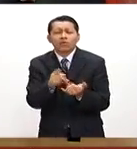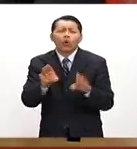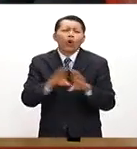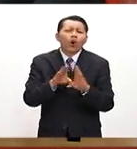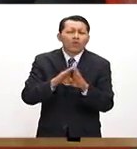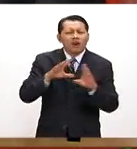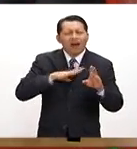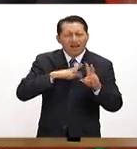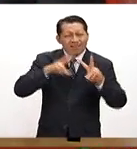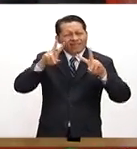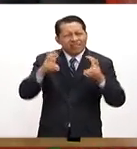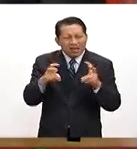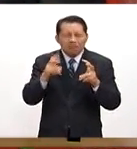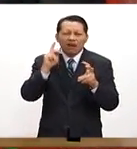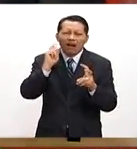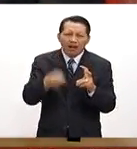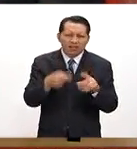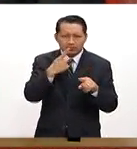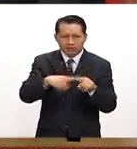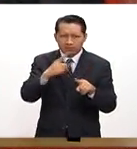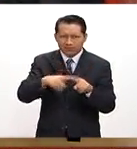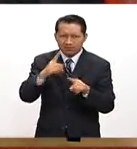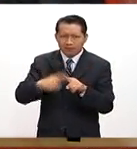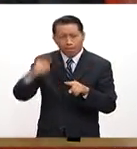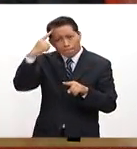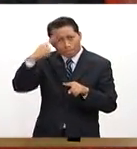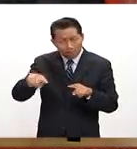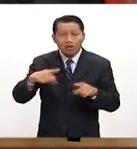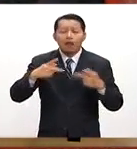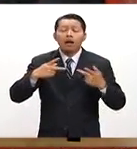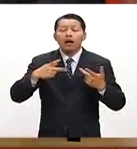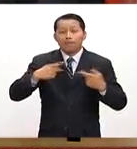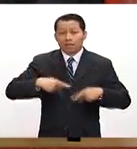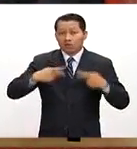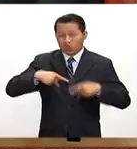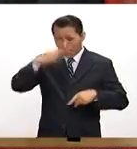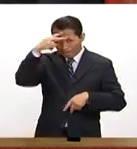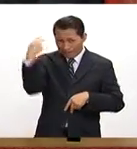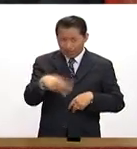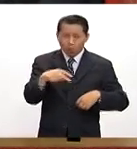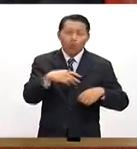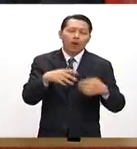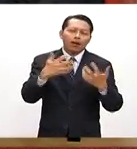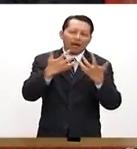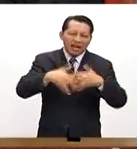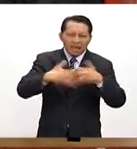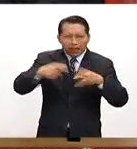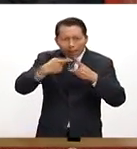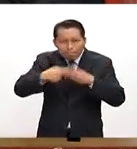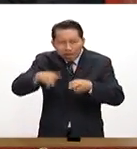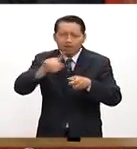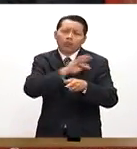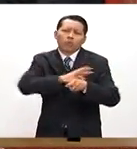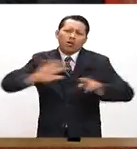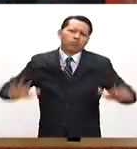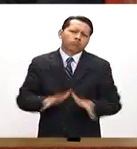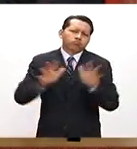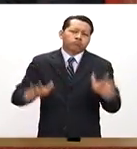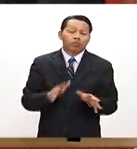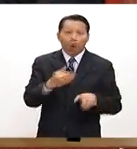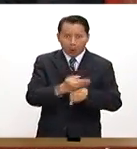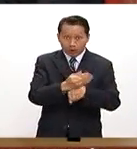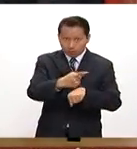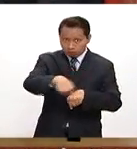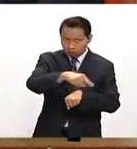durante todas las semanas, que es justamente el impulso a los emprendedores mexicanos. Y justamente en este contexto ustedes están organizando una